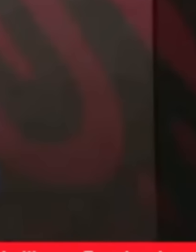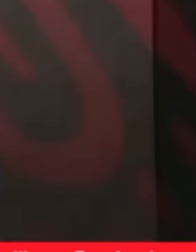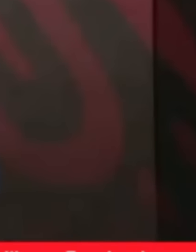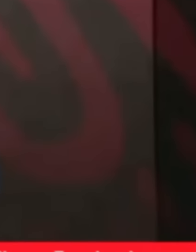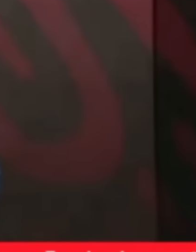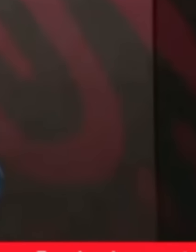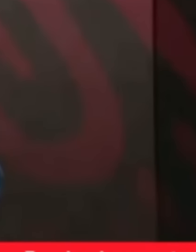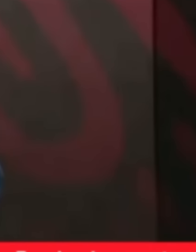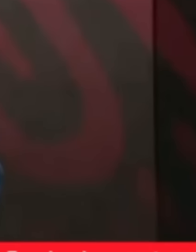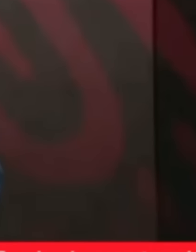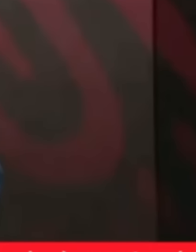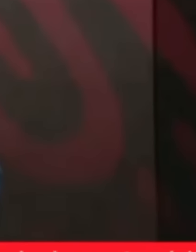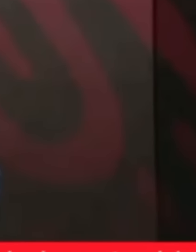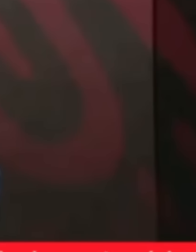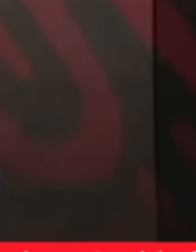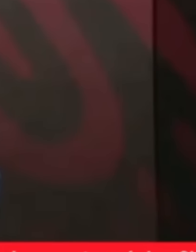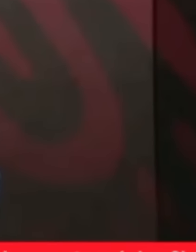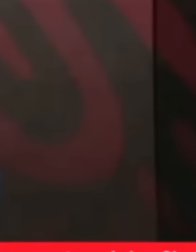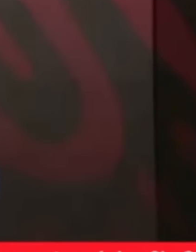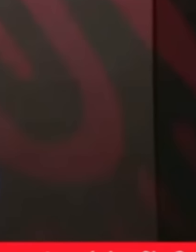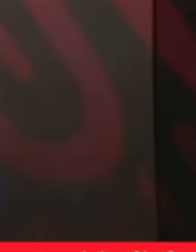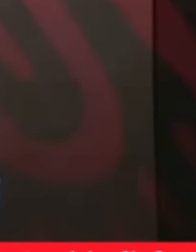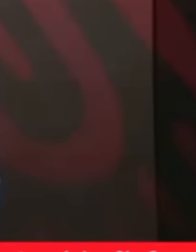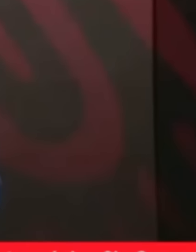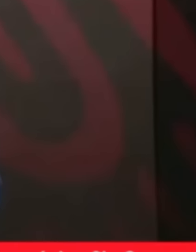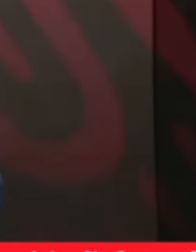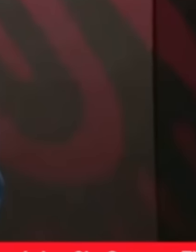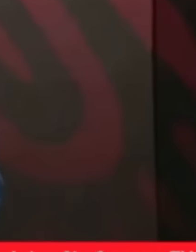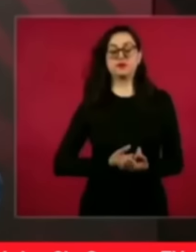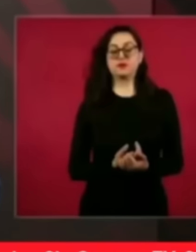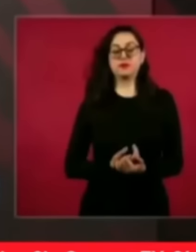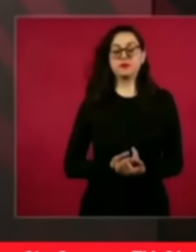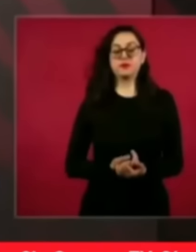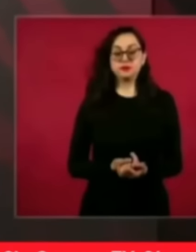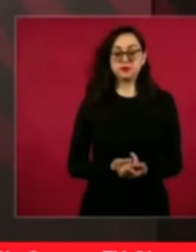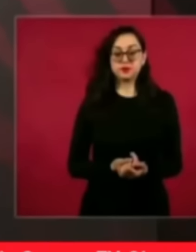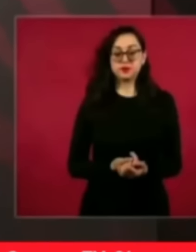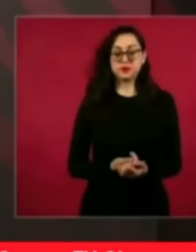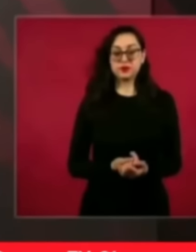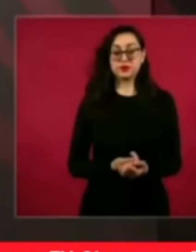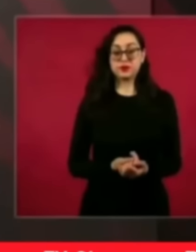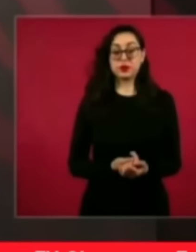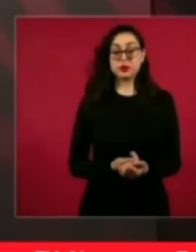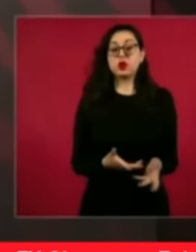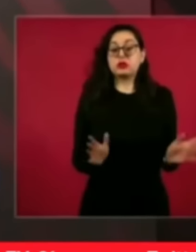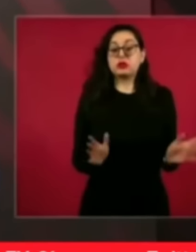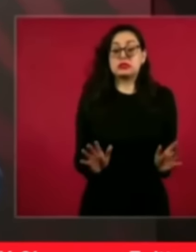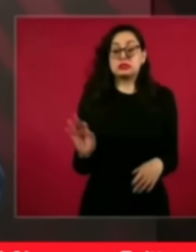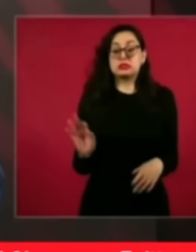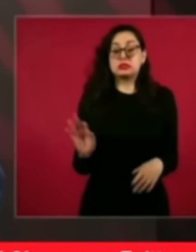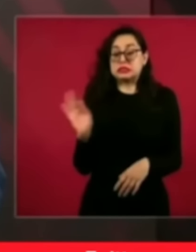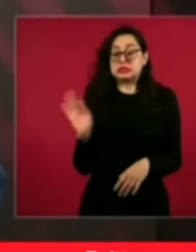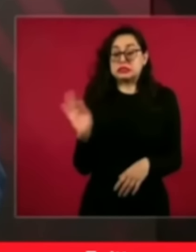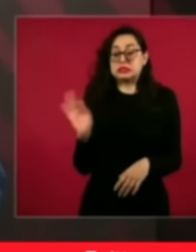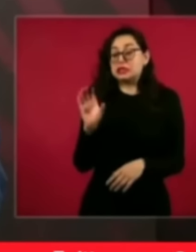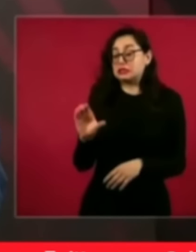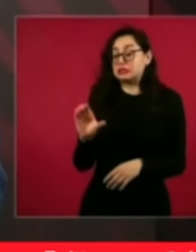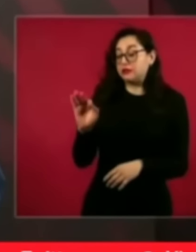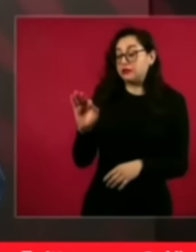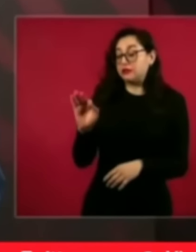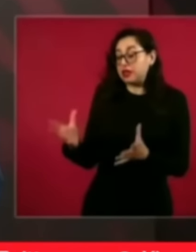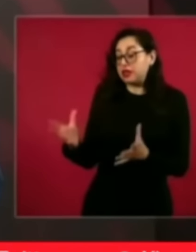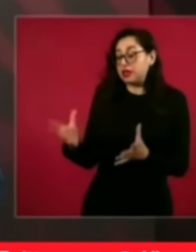la Comisión Federal de Electricidad estaría generando cuando mucho el 10%,